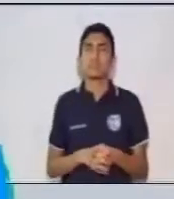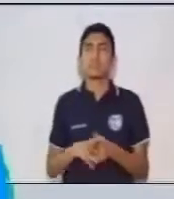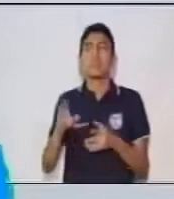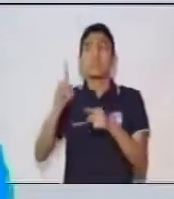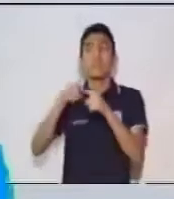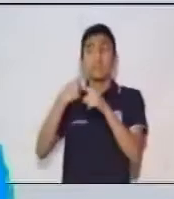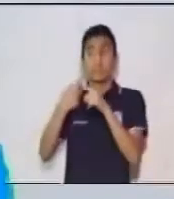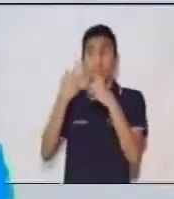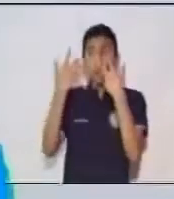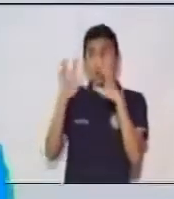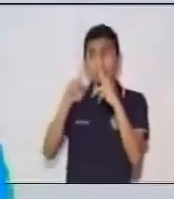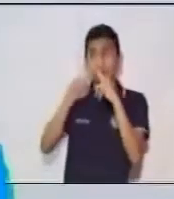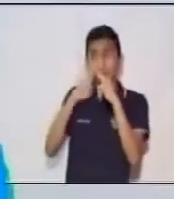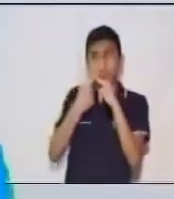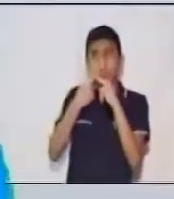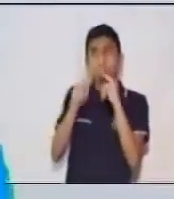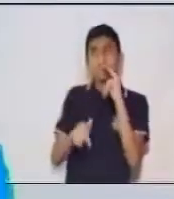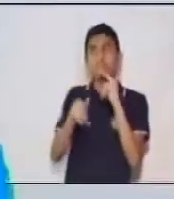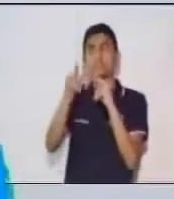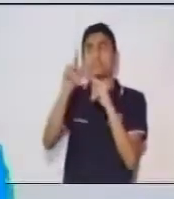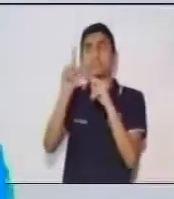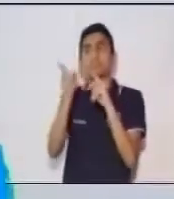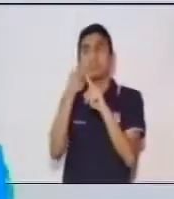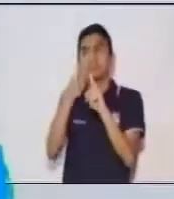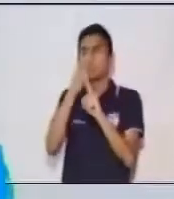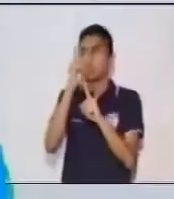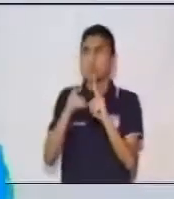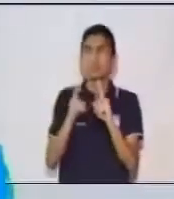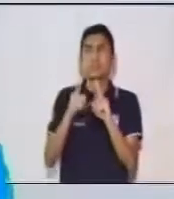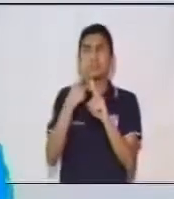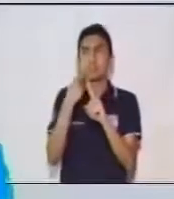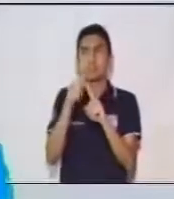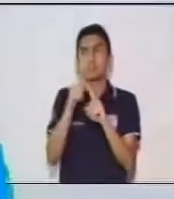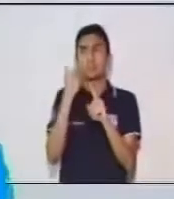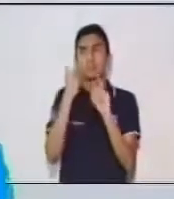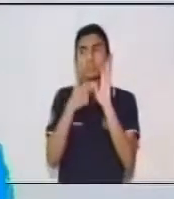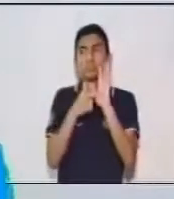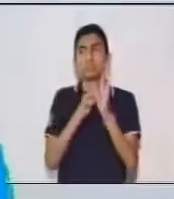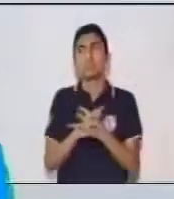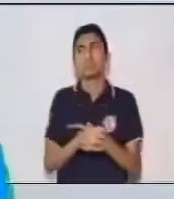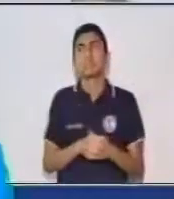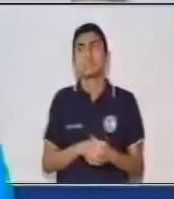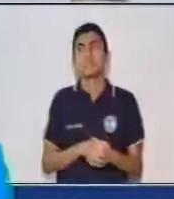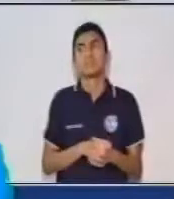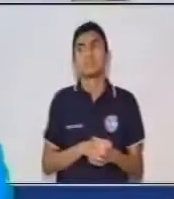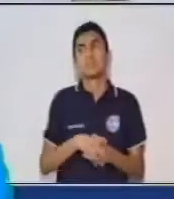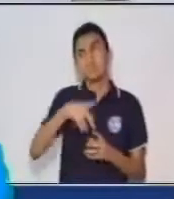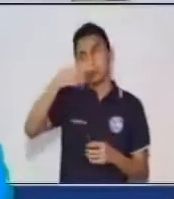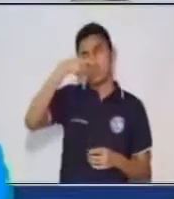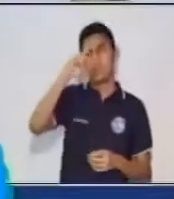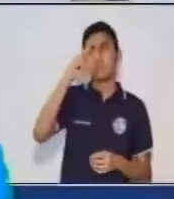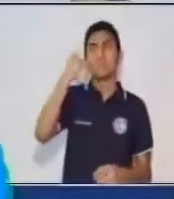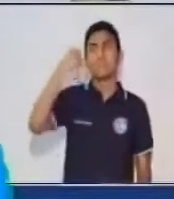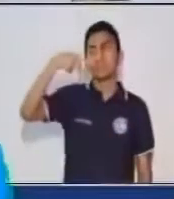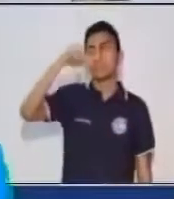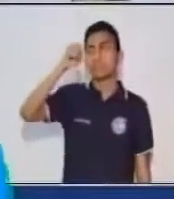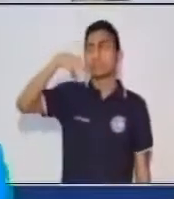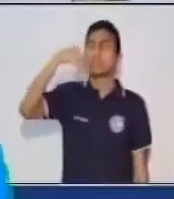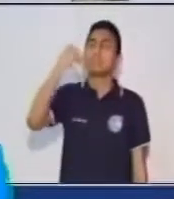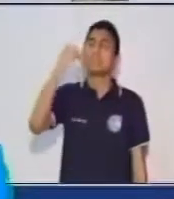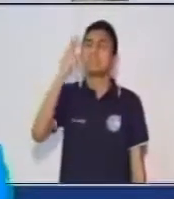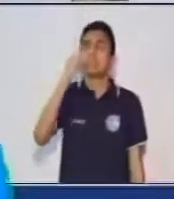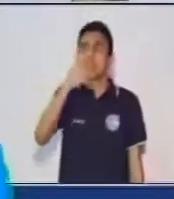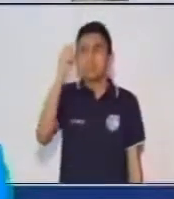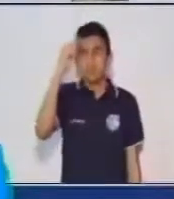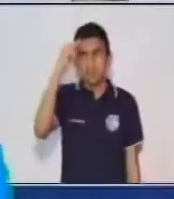Cuando iniciamos con este trinomio, que decíamos que